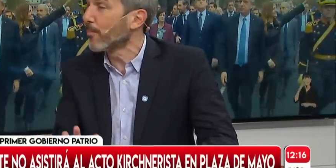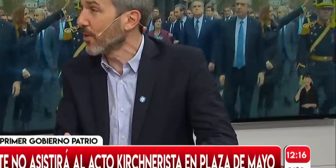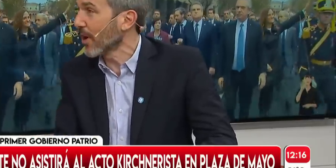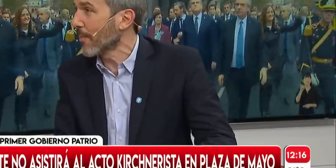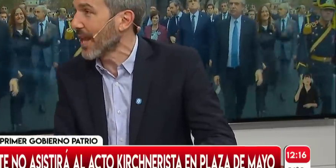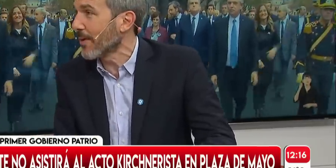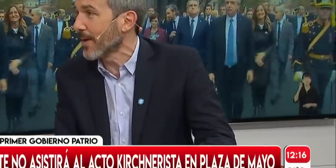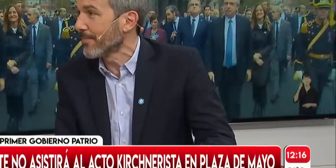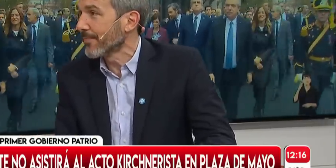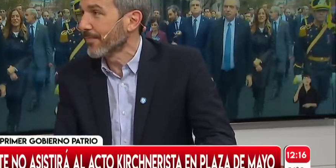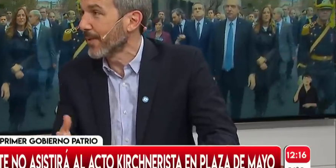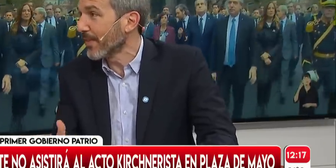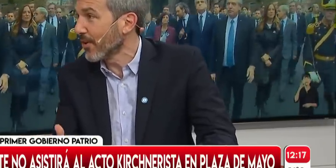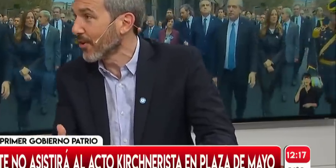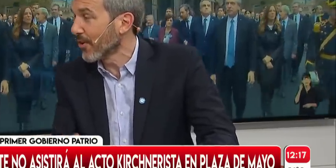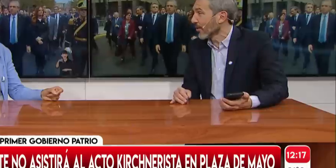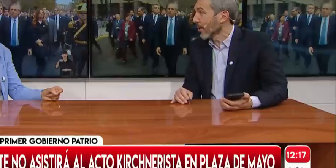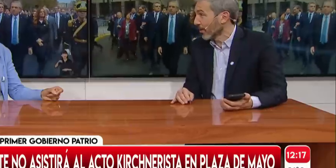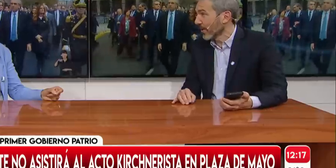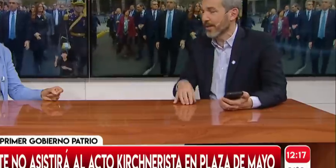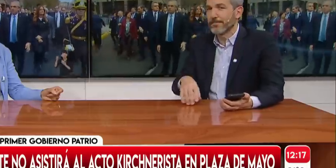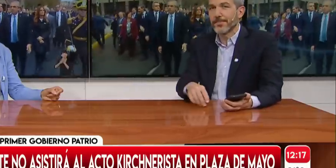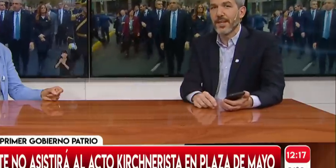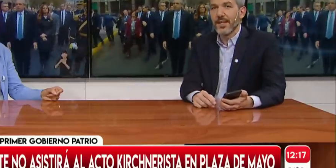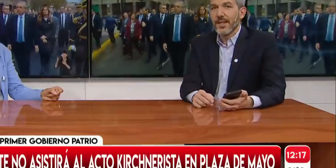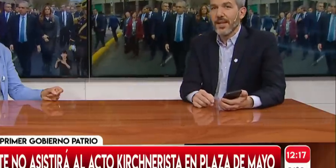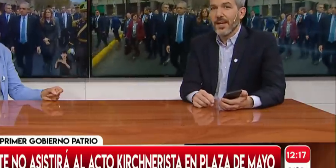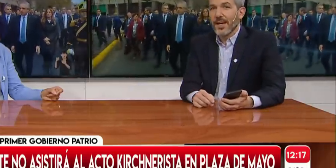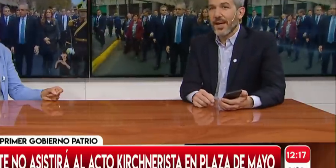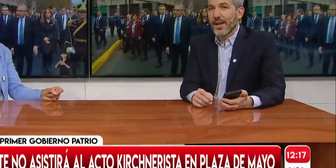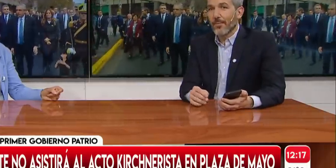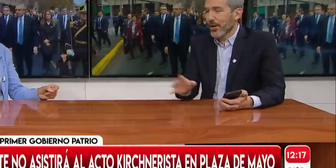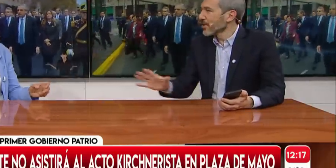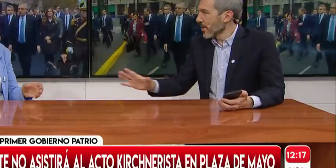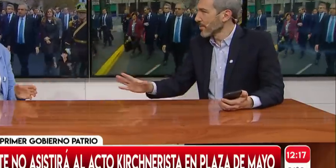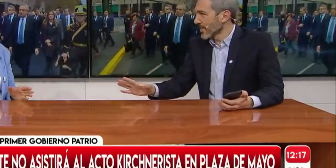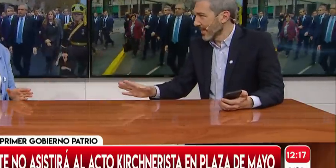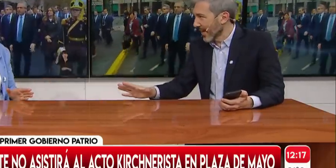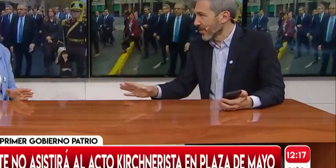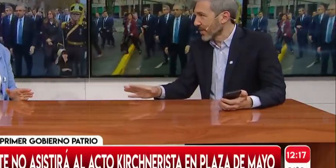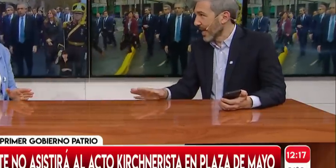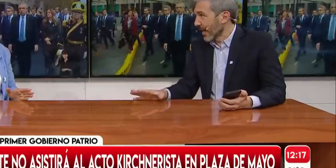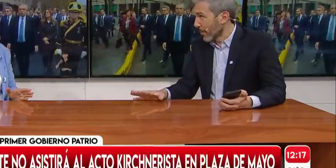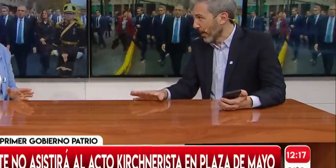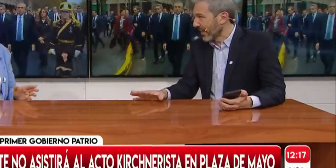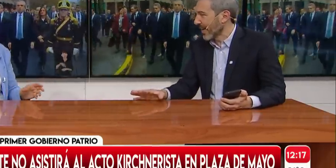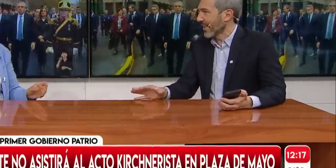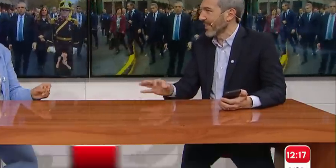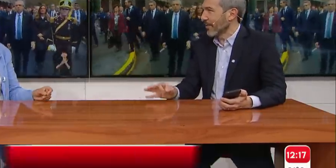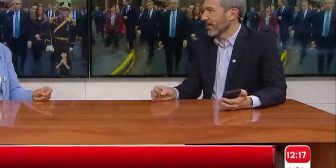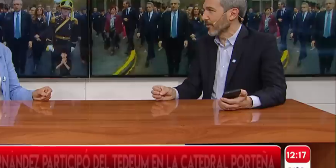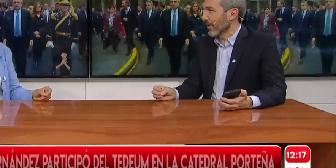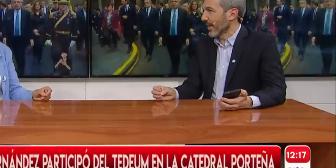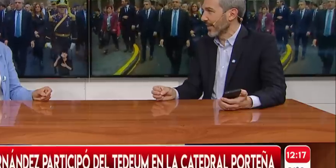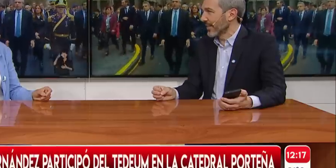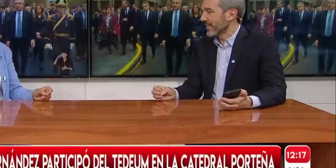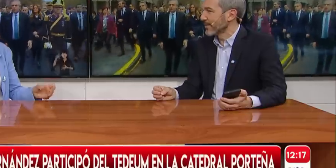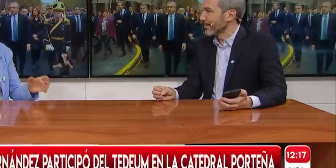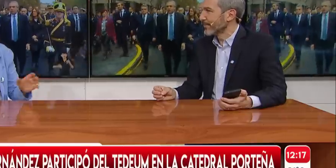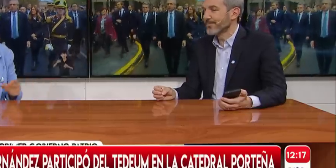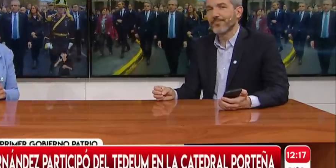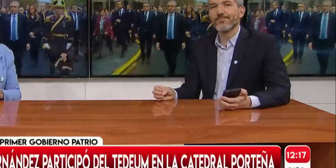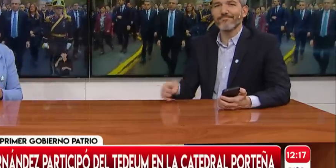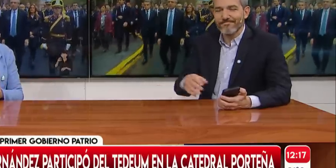escuchando, pidió la palabra, pidió responder. Bueno, ya vamos a centrarnos en la respuesta de Alberto Fernández.